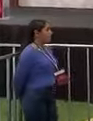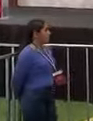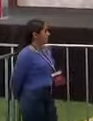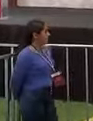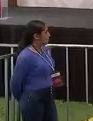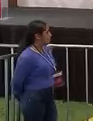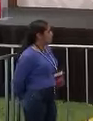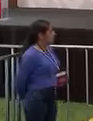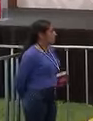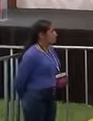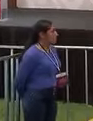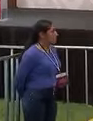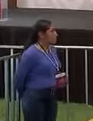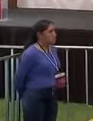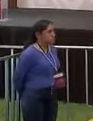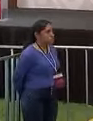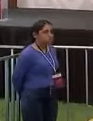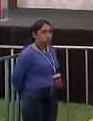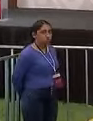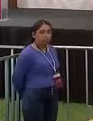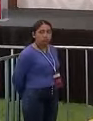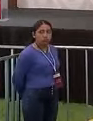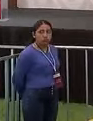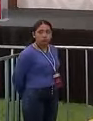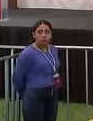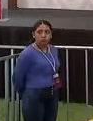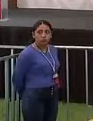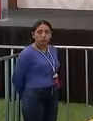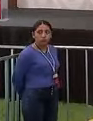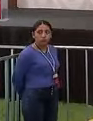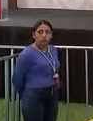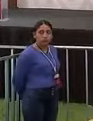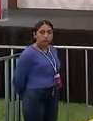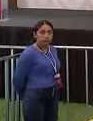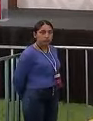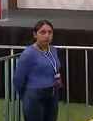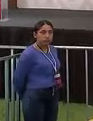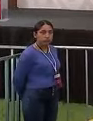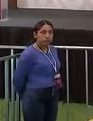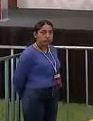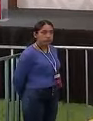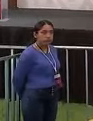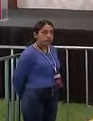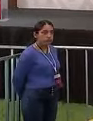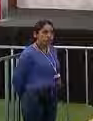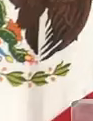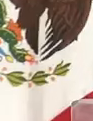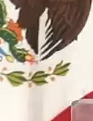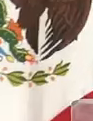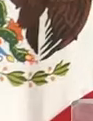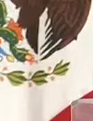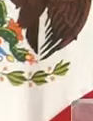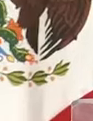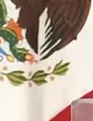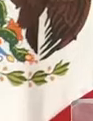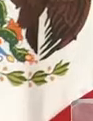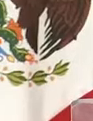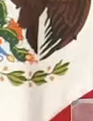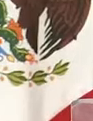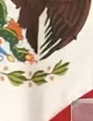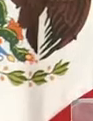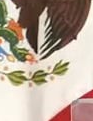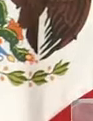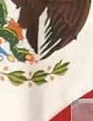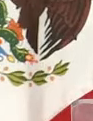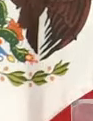dijo a la un xaligámats dijo a las mu quim o más pala quim o más múlpe buenas tardes hermanos de